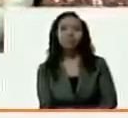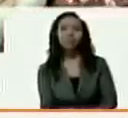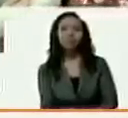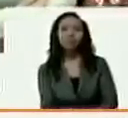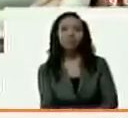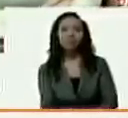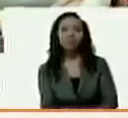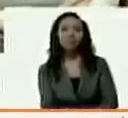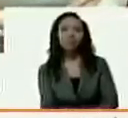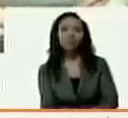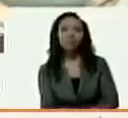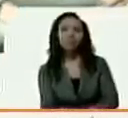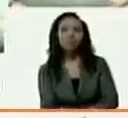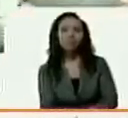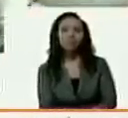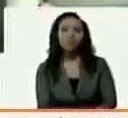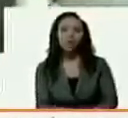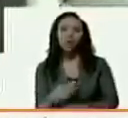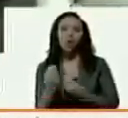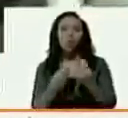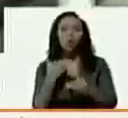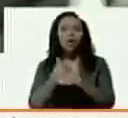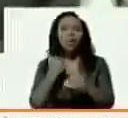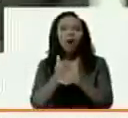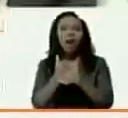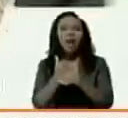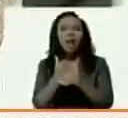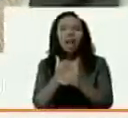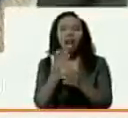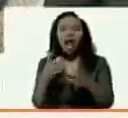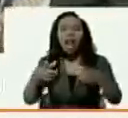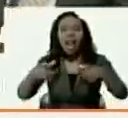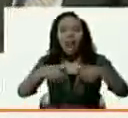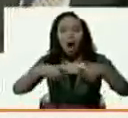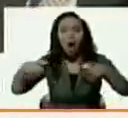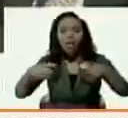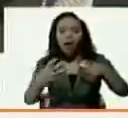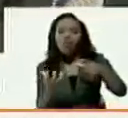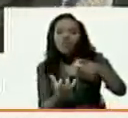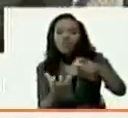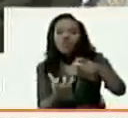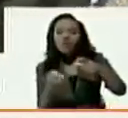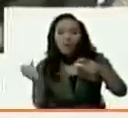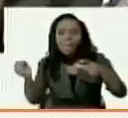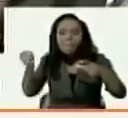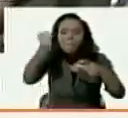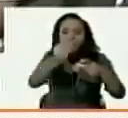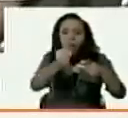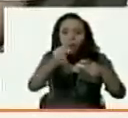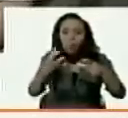De, ¿cómo se llama? Baño de María, ¿no es que llaman? De Baño de María pasan a traidores.